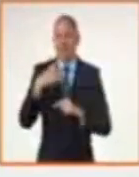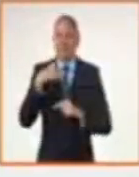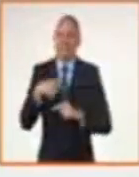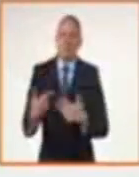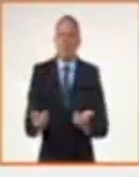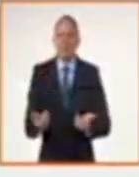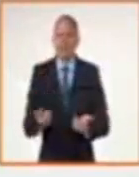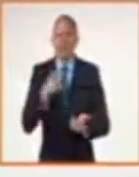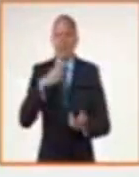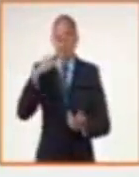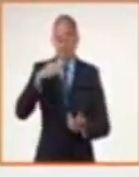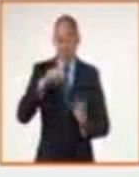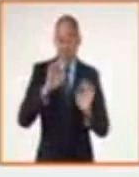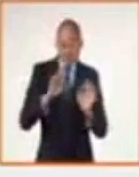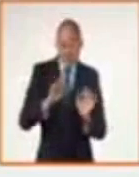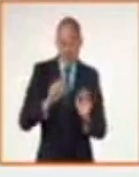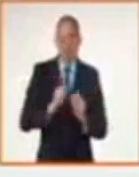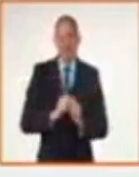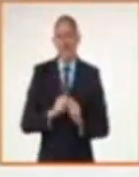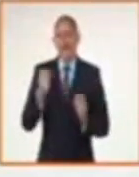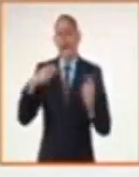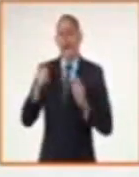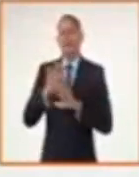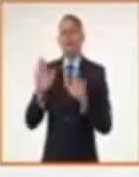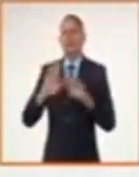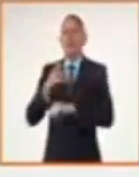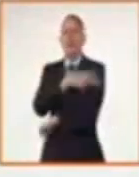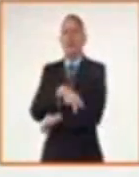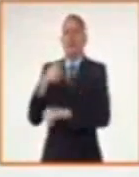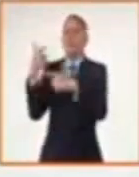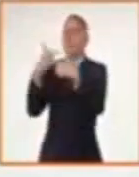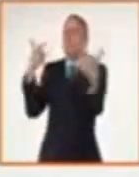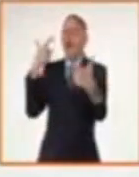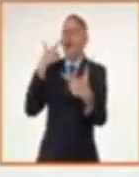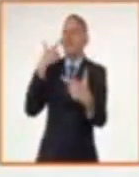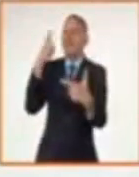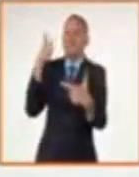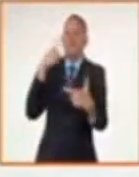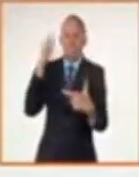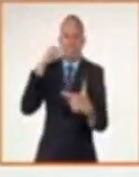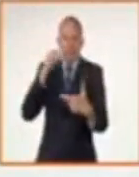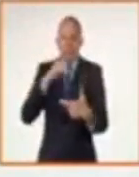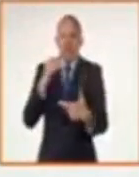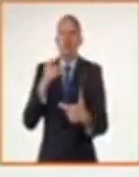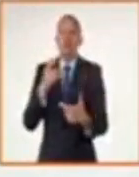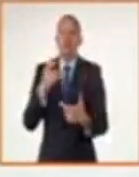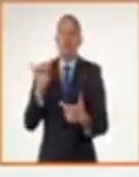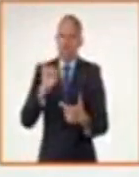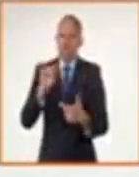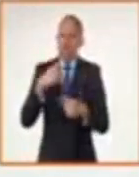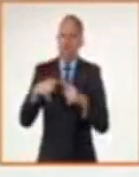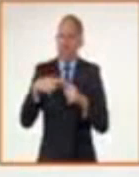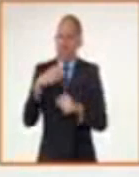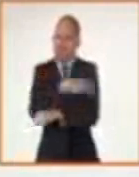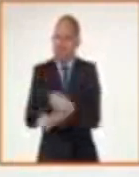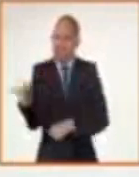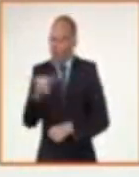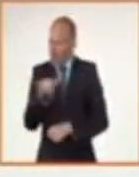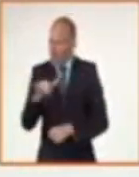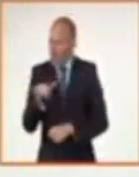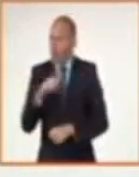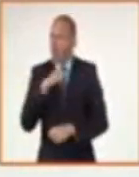entero llama más al voto que una elección de base, como claro, sucedió en las elecciones generales siempre son